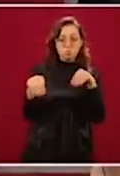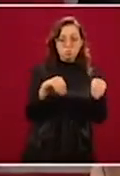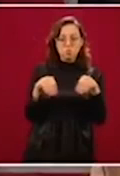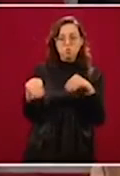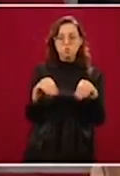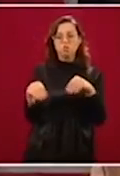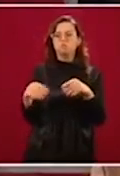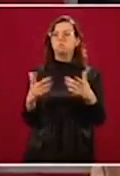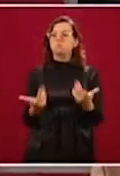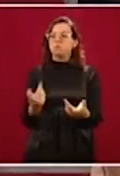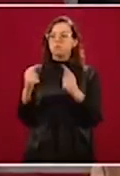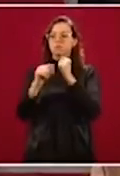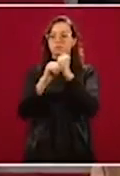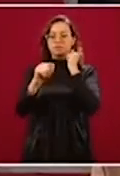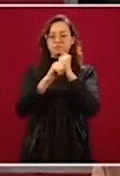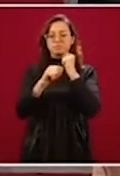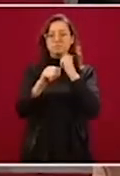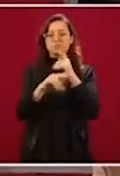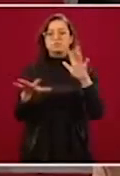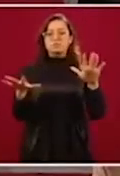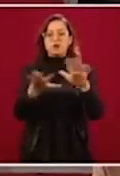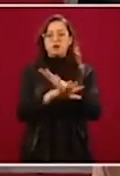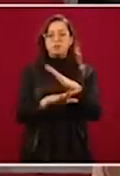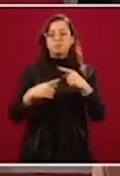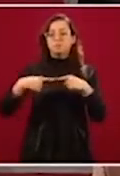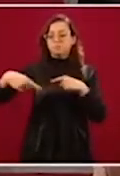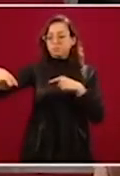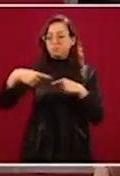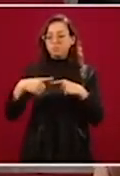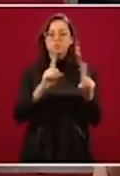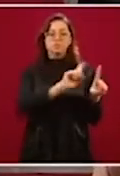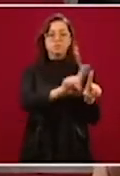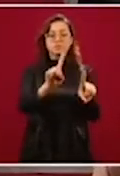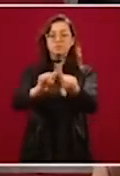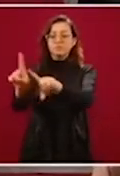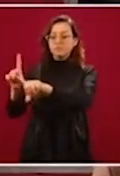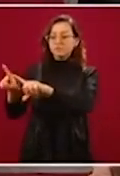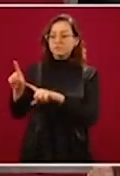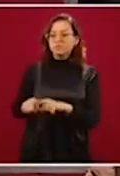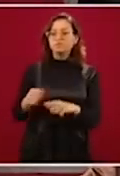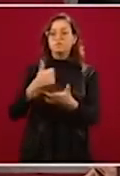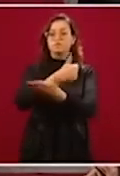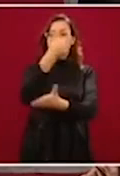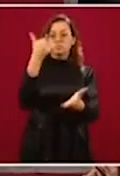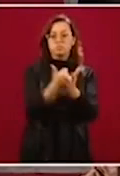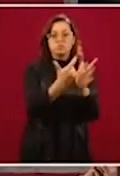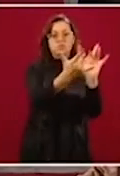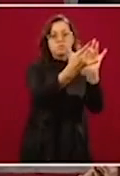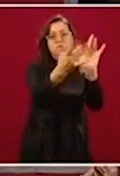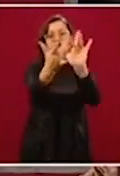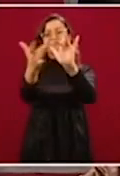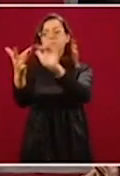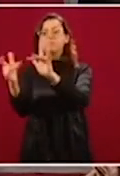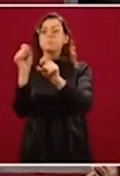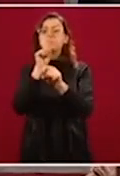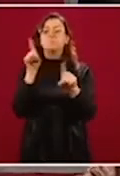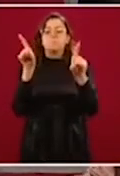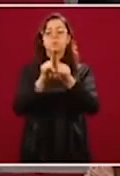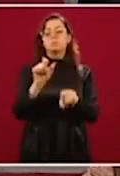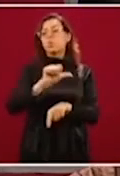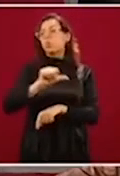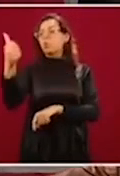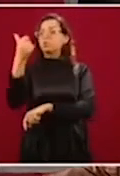los requerimientos de conexión del aeropuerto con los principales núcleos urbanos y los aeropuertos del sistema aeroportuario métrico